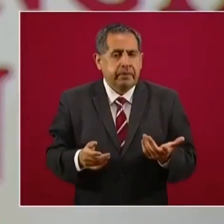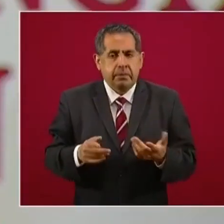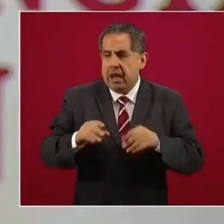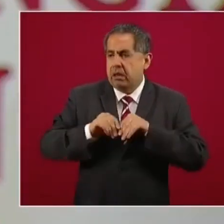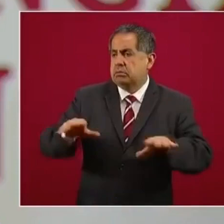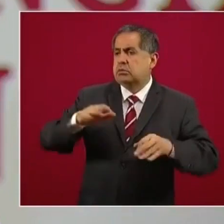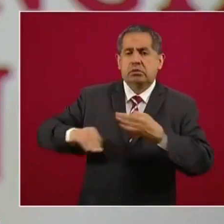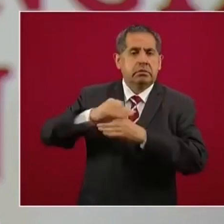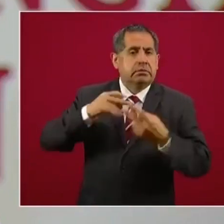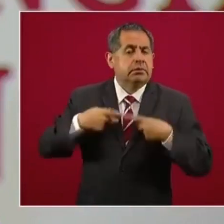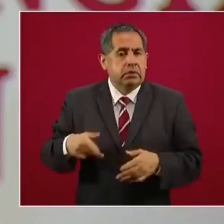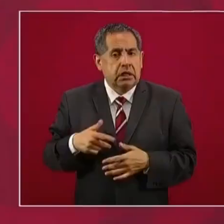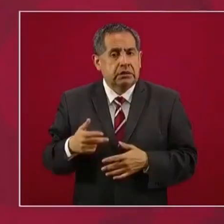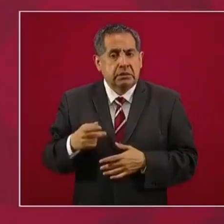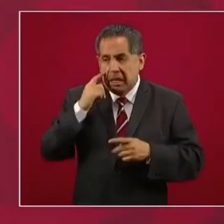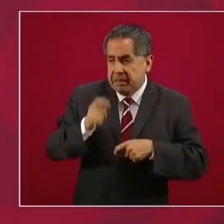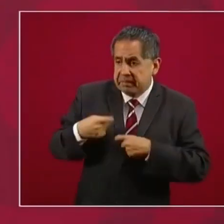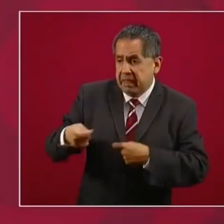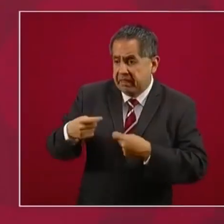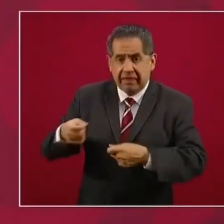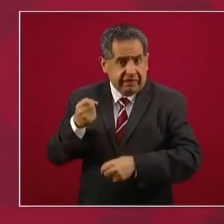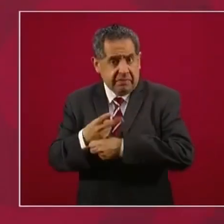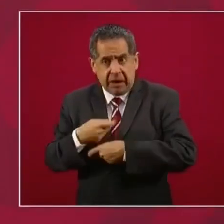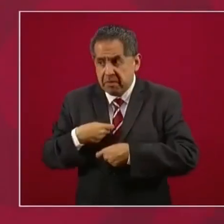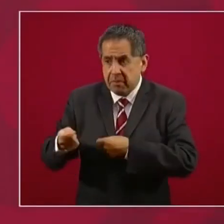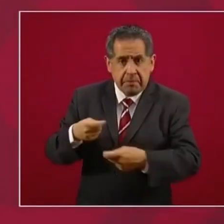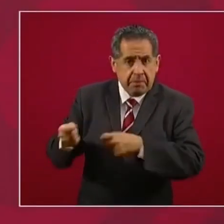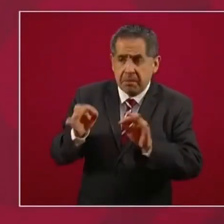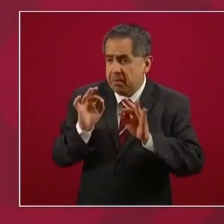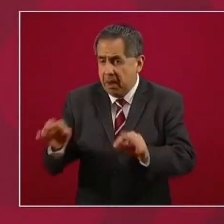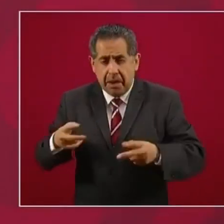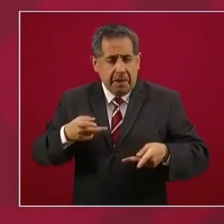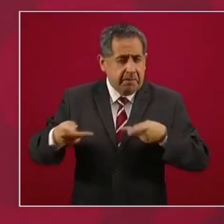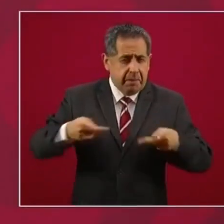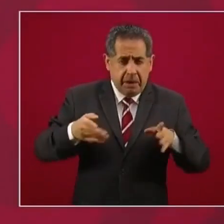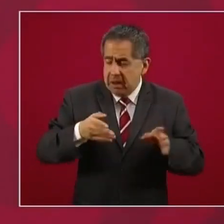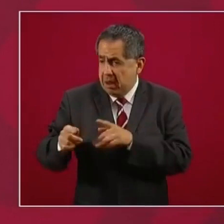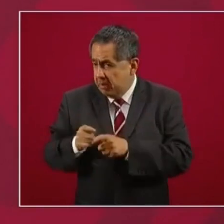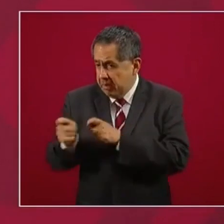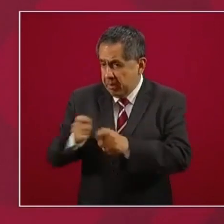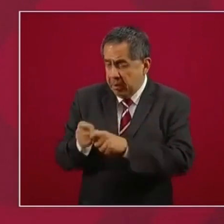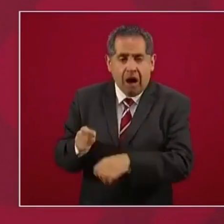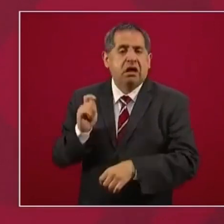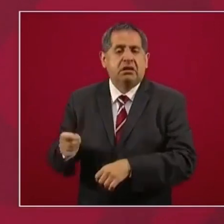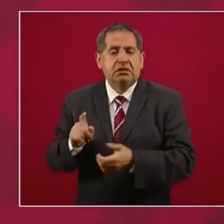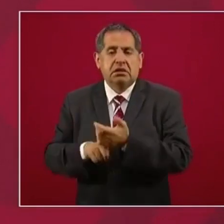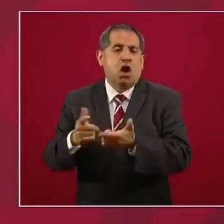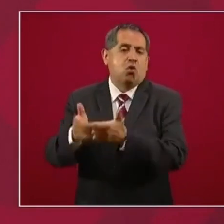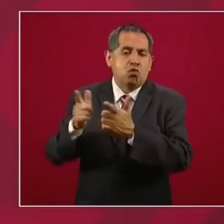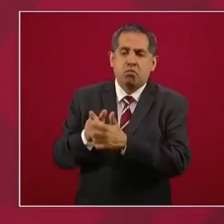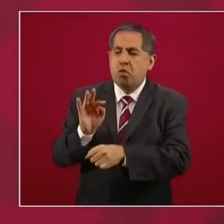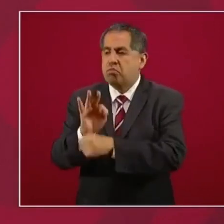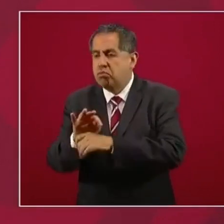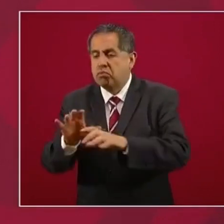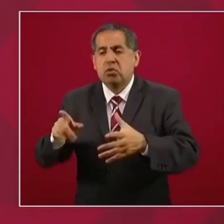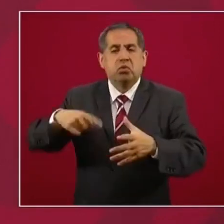masiva cuando se pueden utilizar oportunamente y se planean adecuadamente para proteger ya sea a grupos blancos